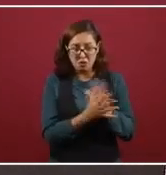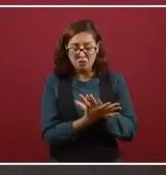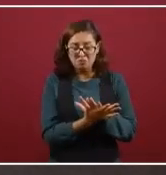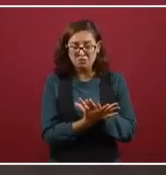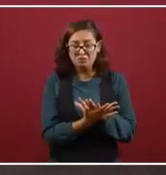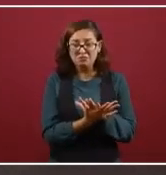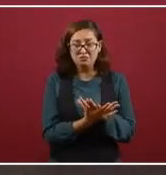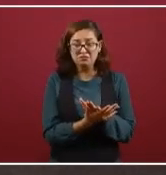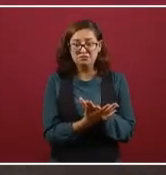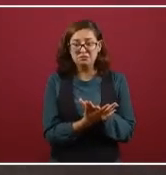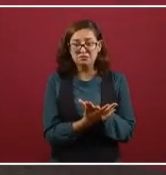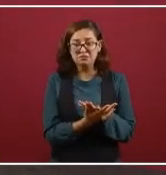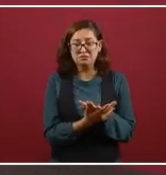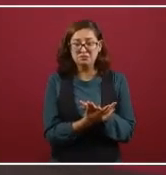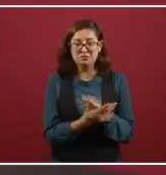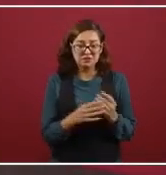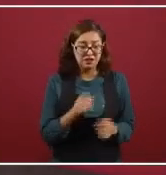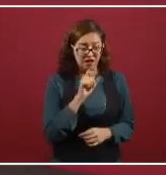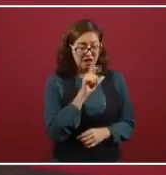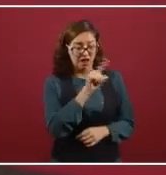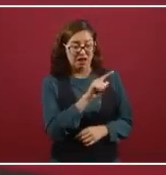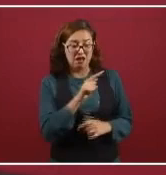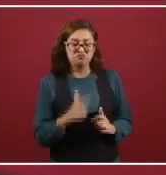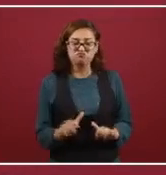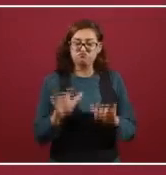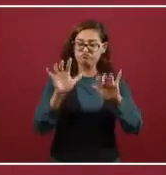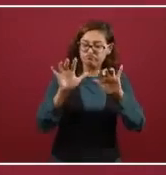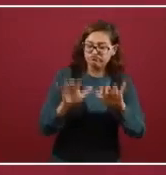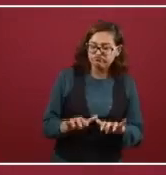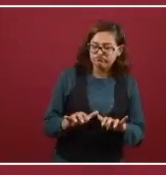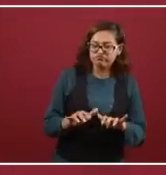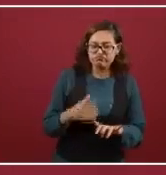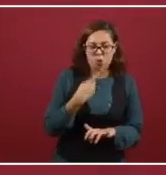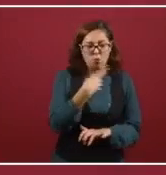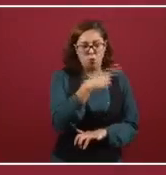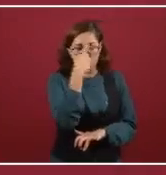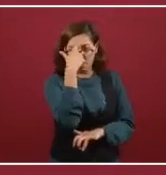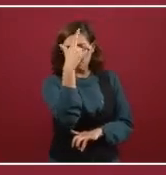Y si efectivamente el manifiesto que se publicó es de su autoría.